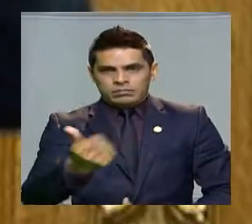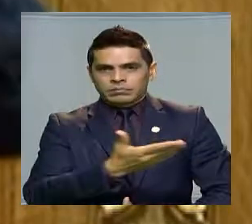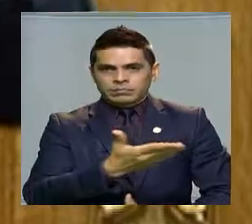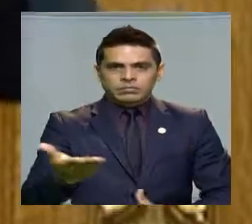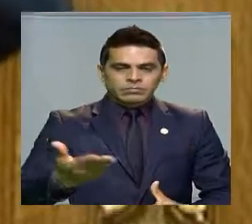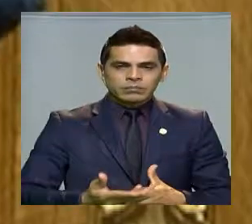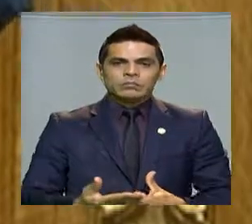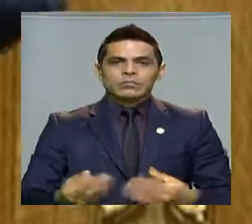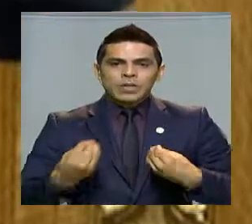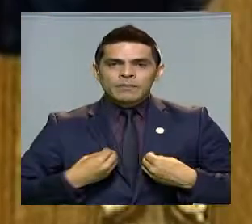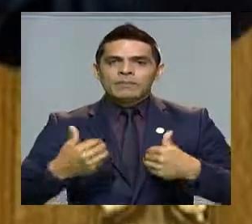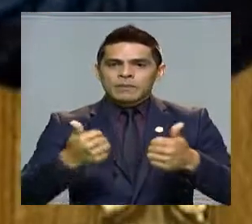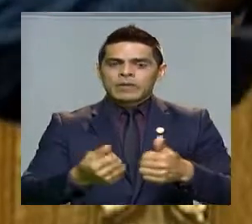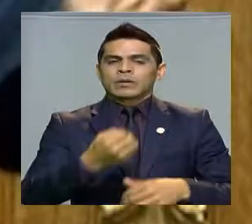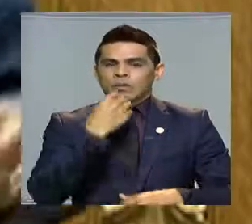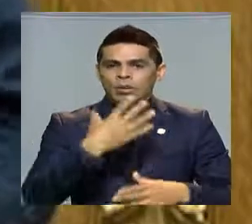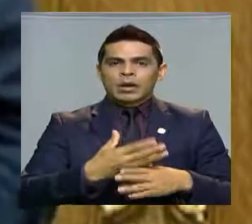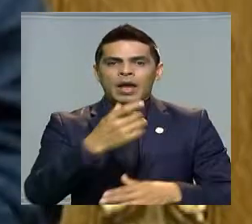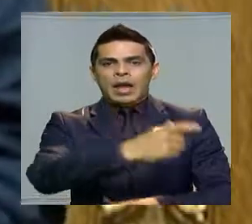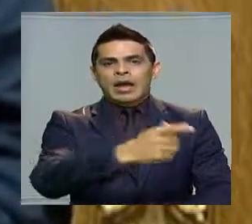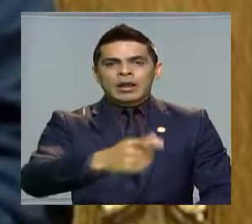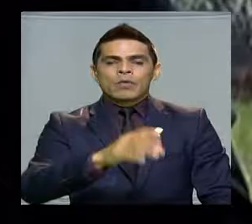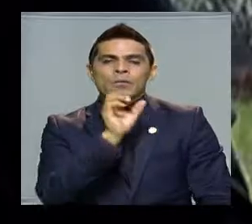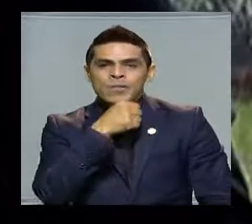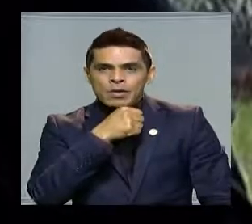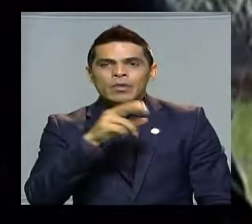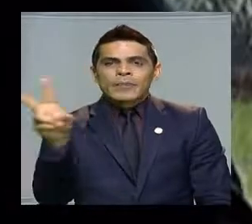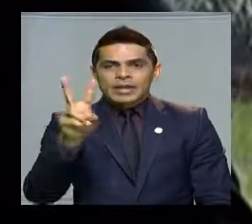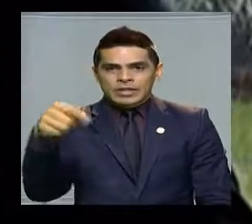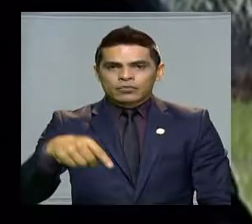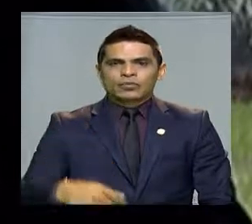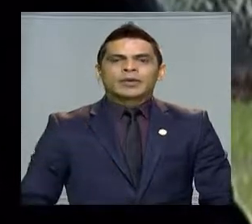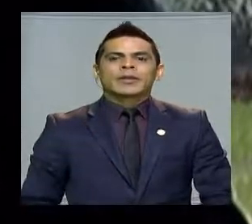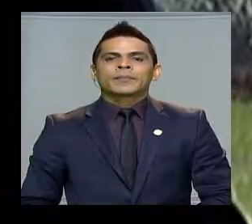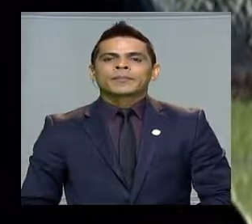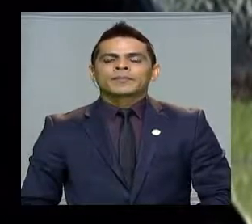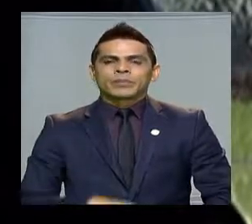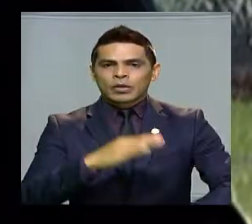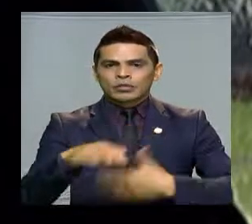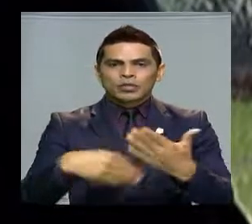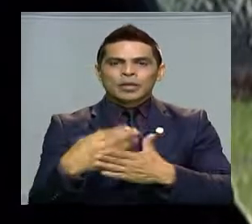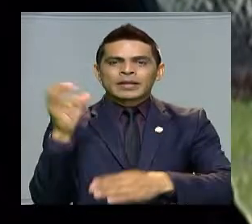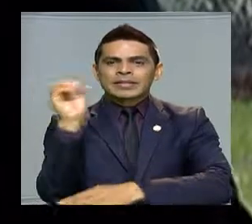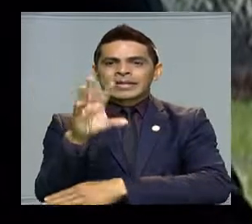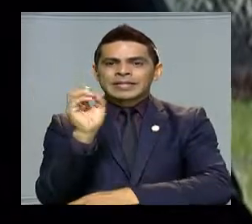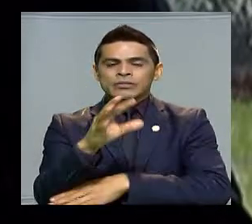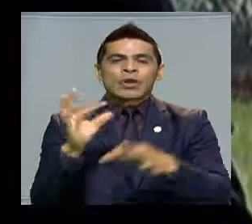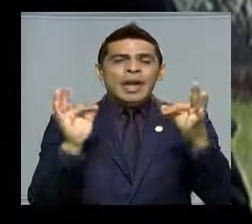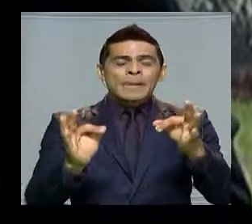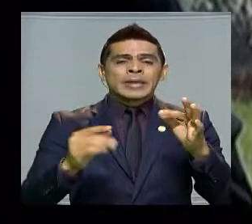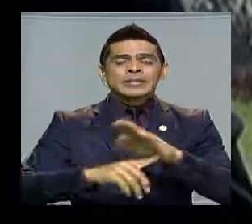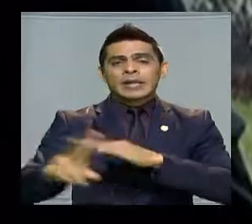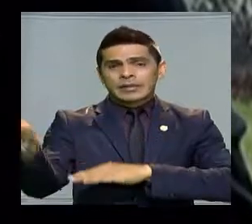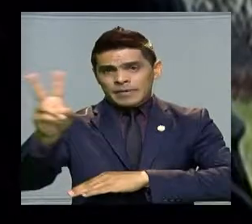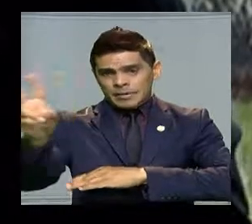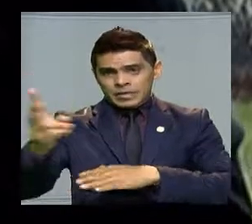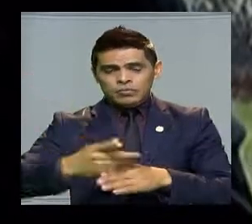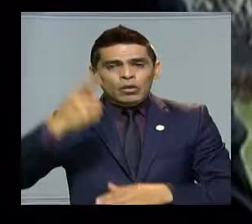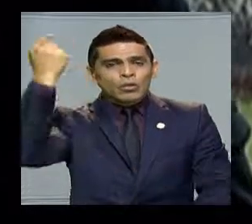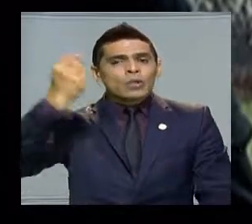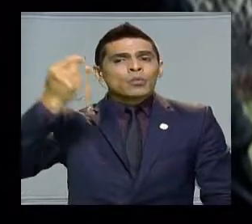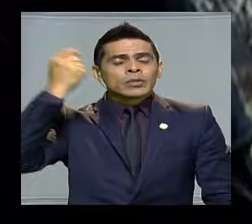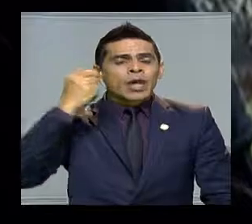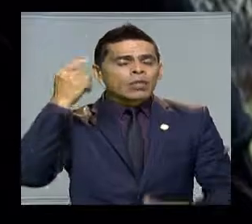una vida digna a los adultos mayores del país. Durante la sesión ordinaria, los parlamentarios instaron a todos